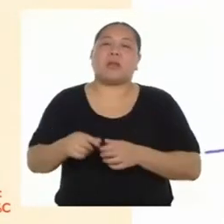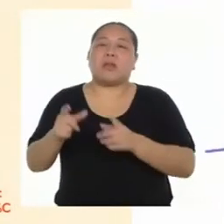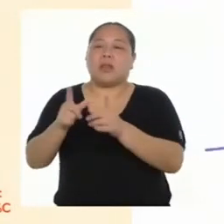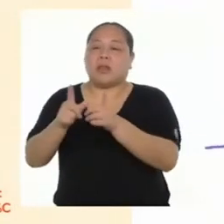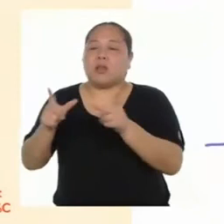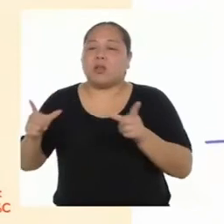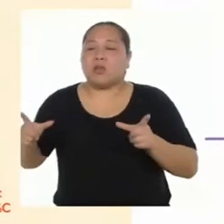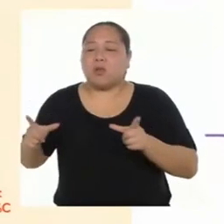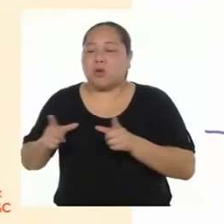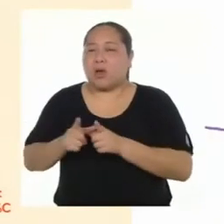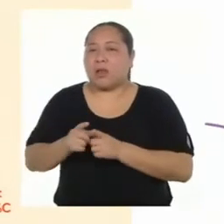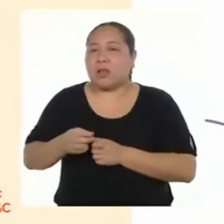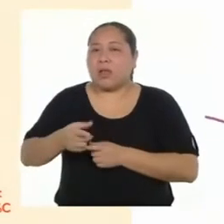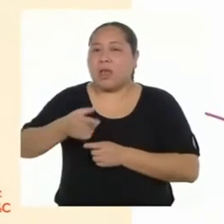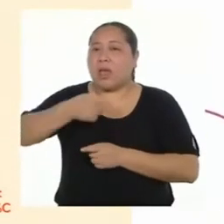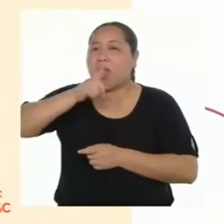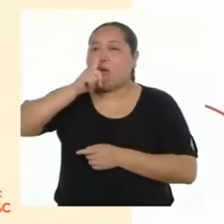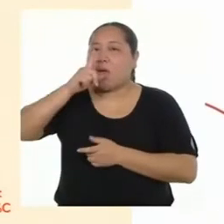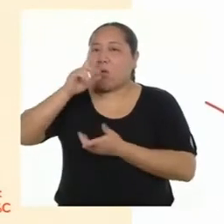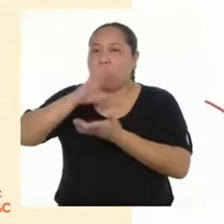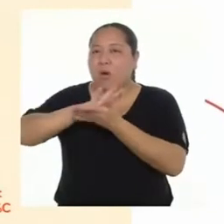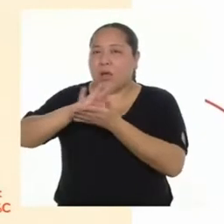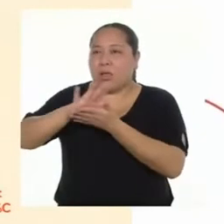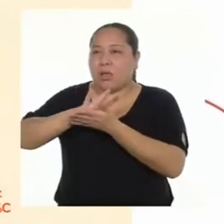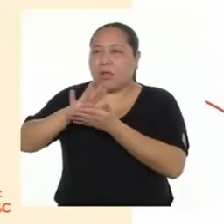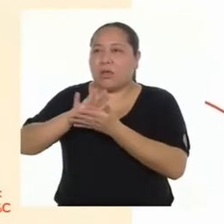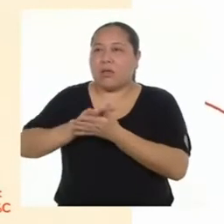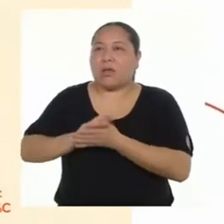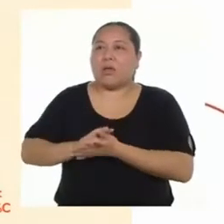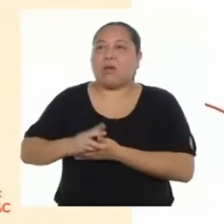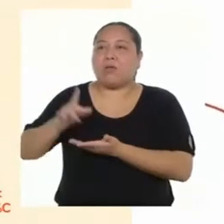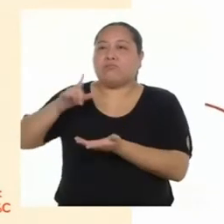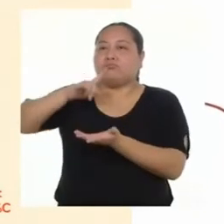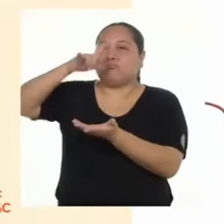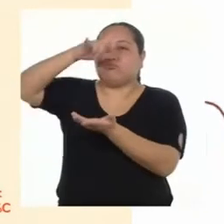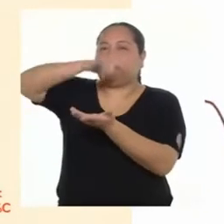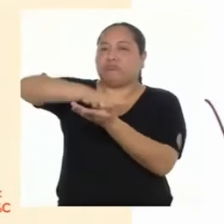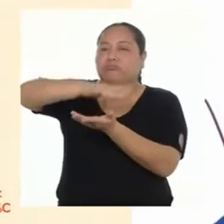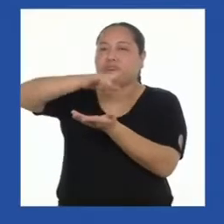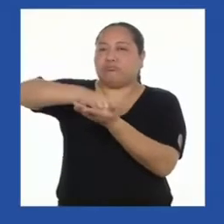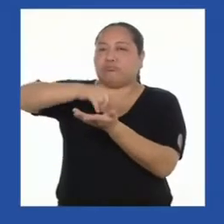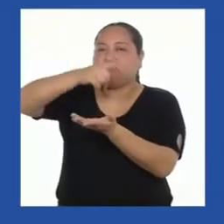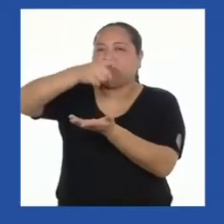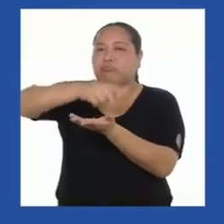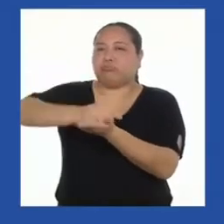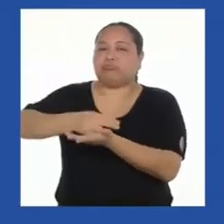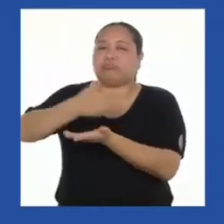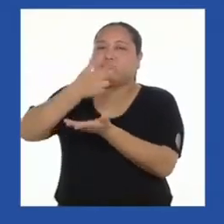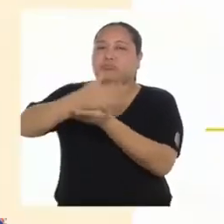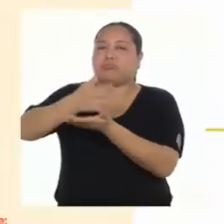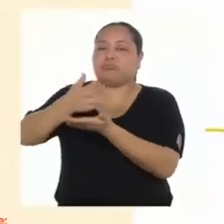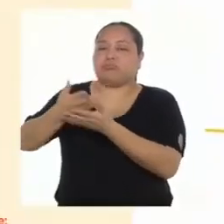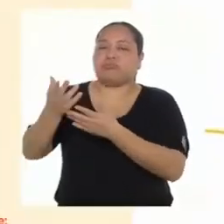tratamiento de aguas residuales, puertos, aeropuertos, entre otros.